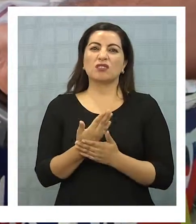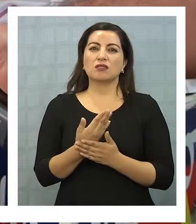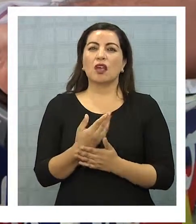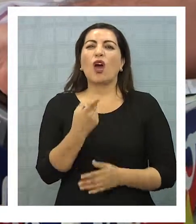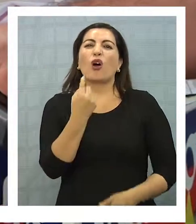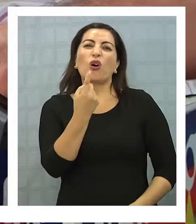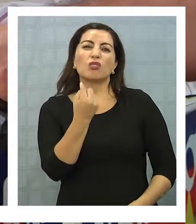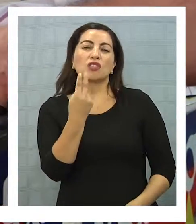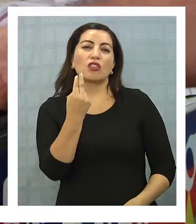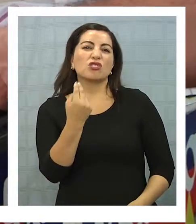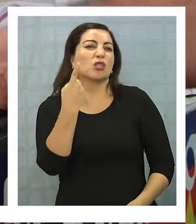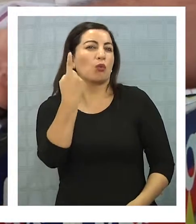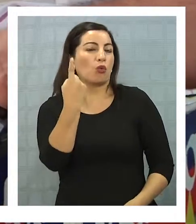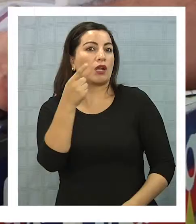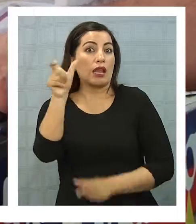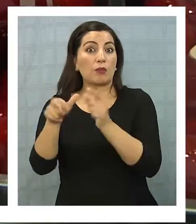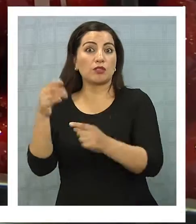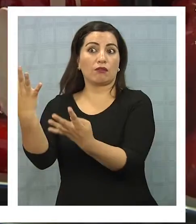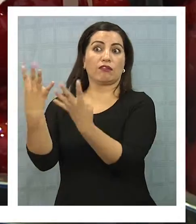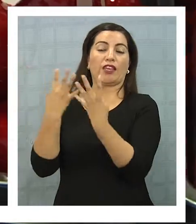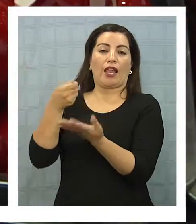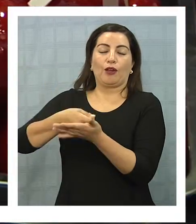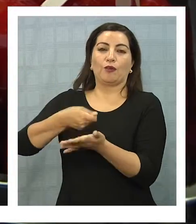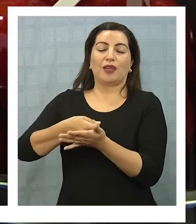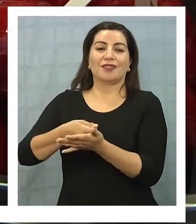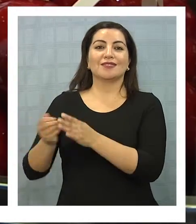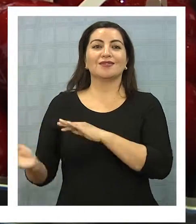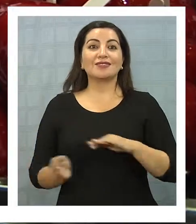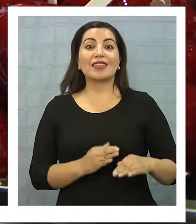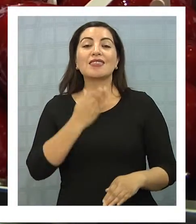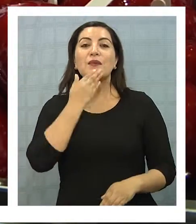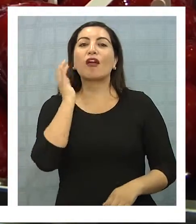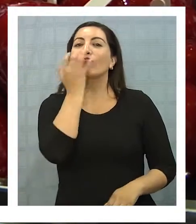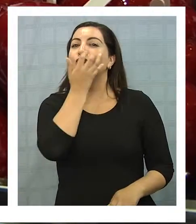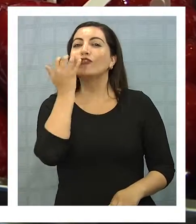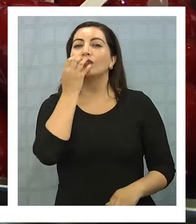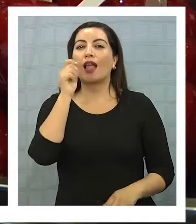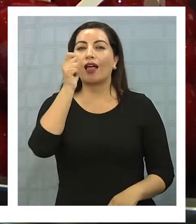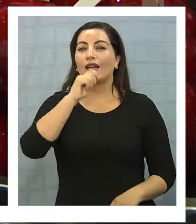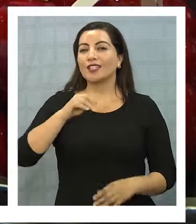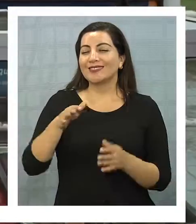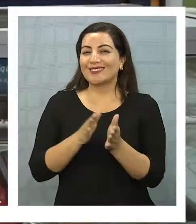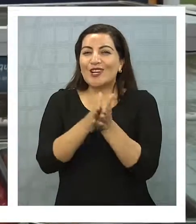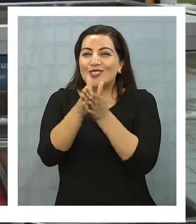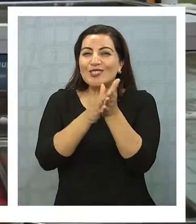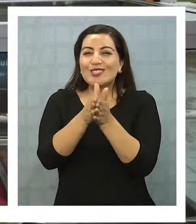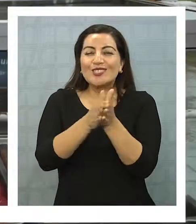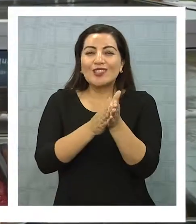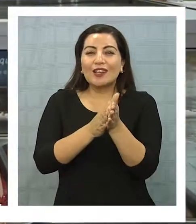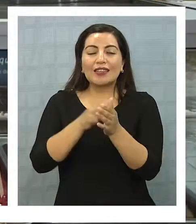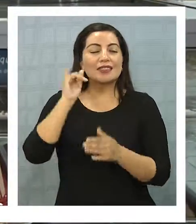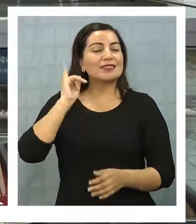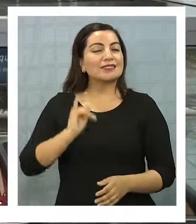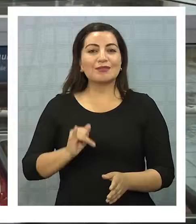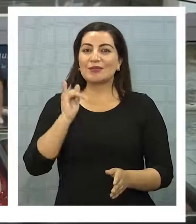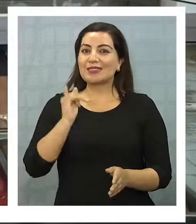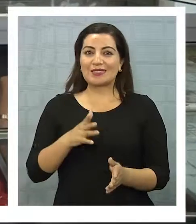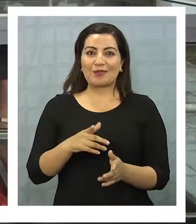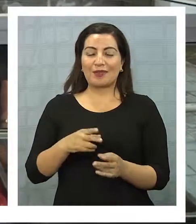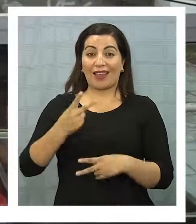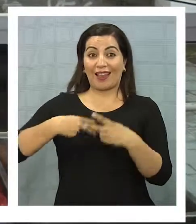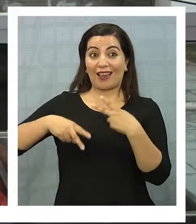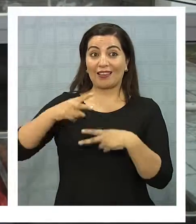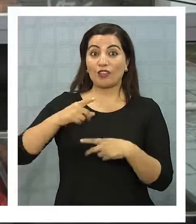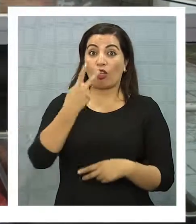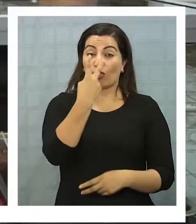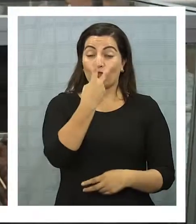12, la 1, más o menos viene la gente a comprar Las frutas con chocolate son la variedad que tiene mayor competencia, ya que según cuentan en